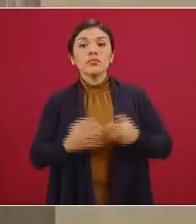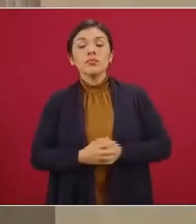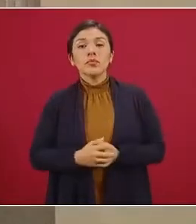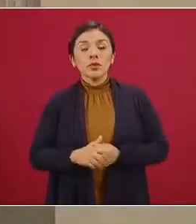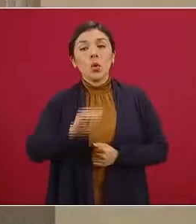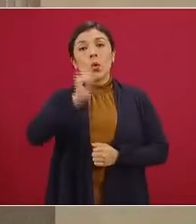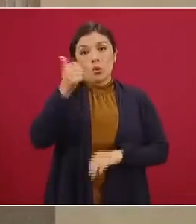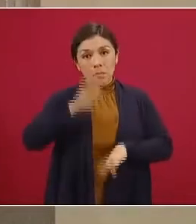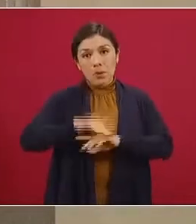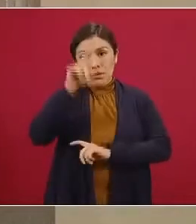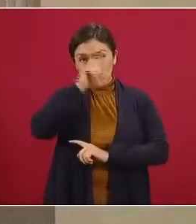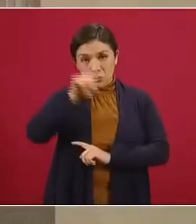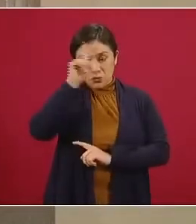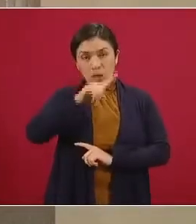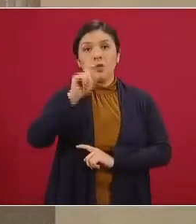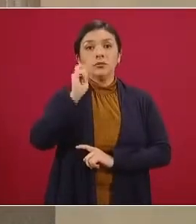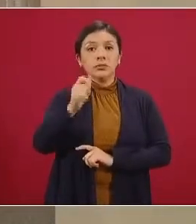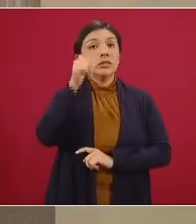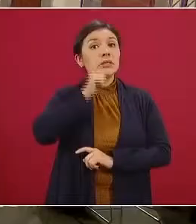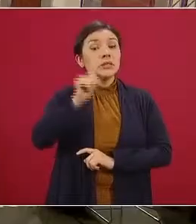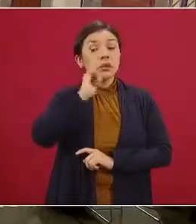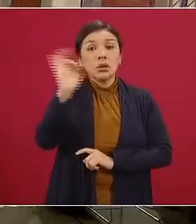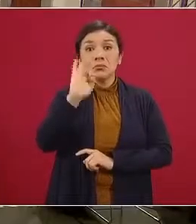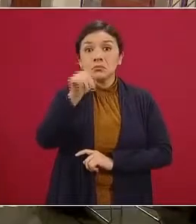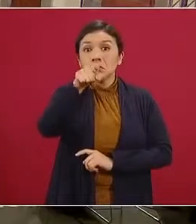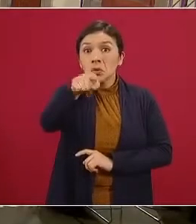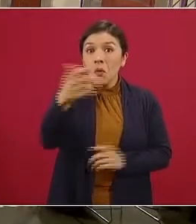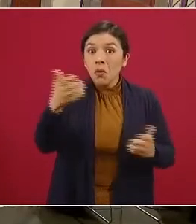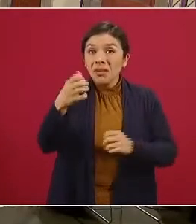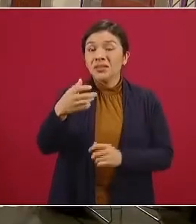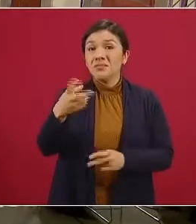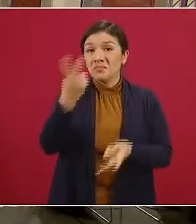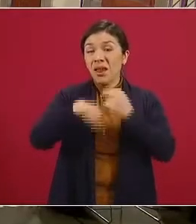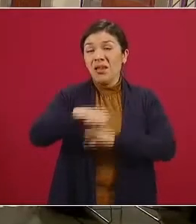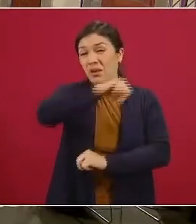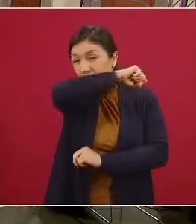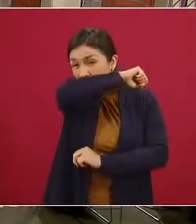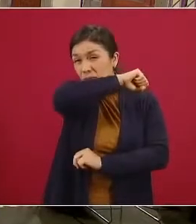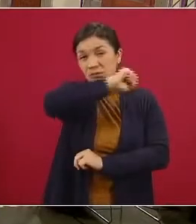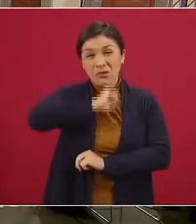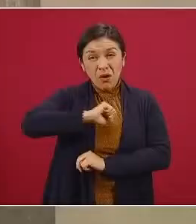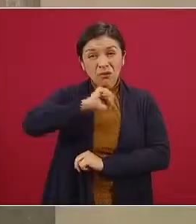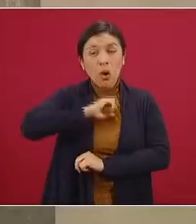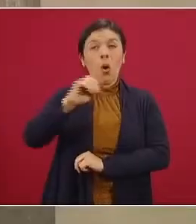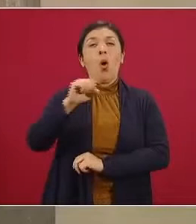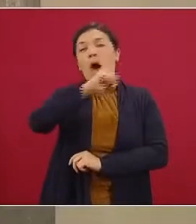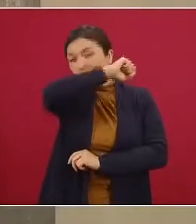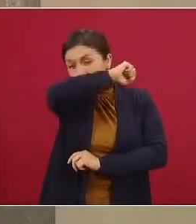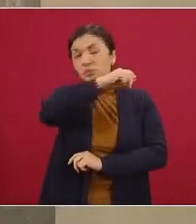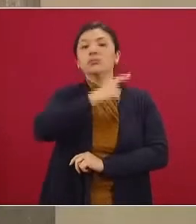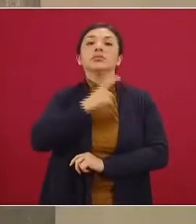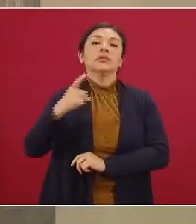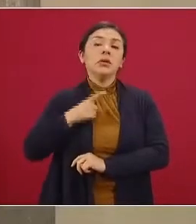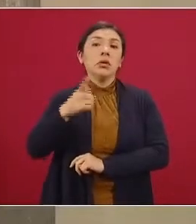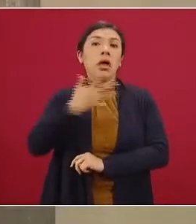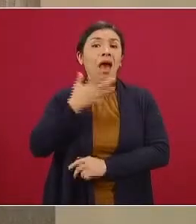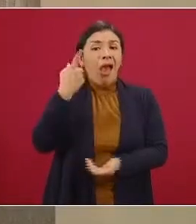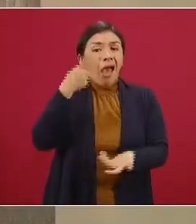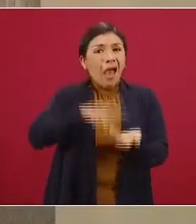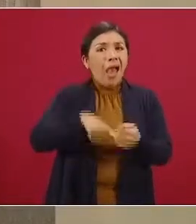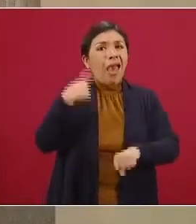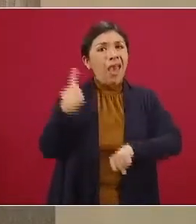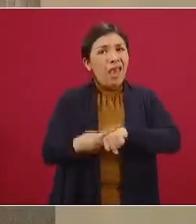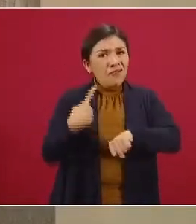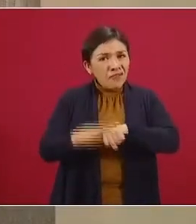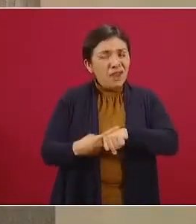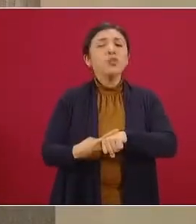otra recomendación importante es siempre que vayamos a toser o estornudar, sea porque estemos enfermos, en cuyo